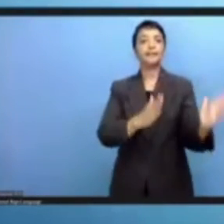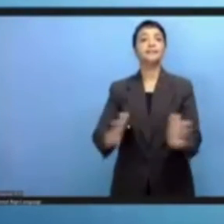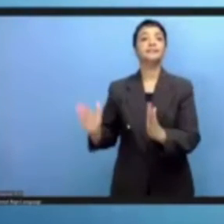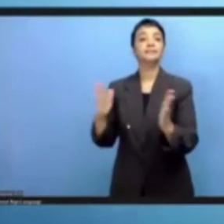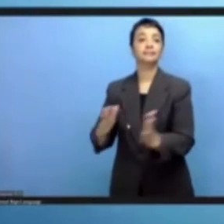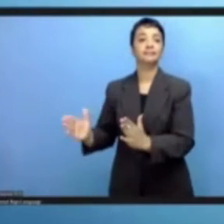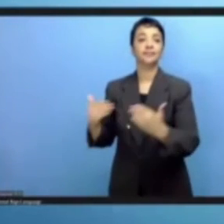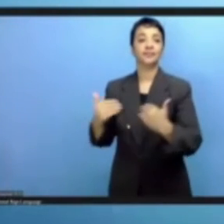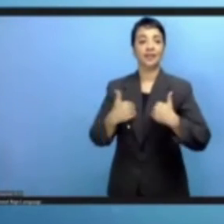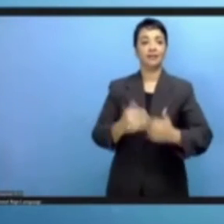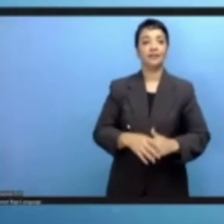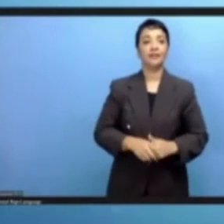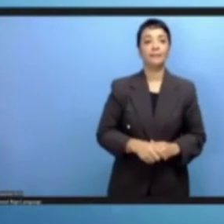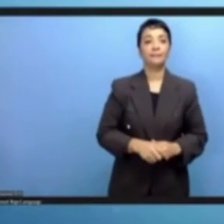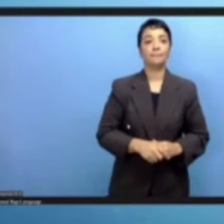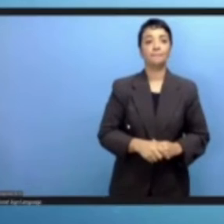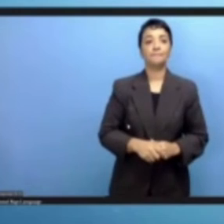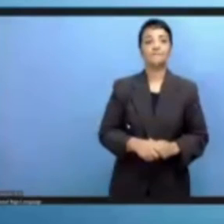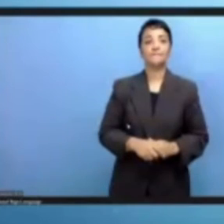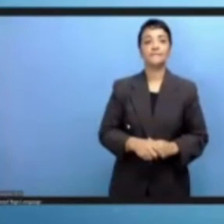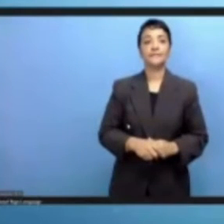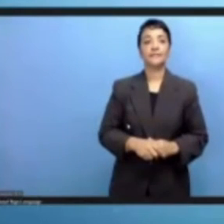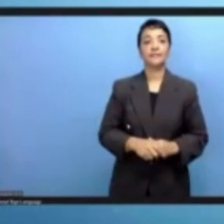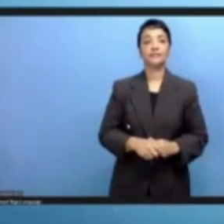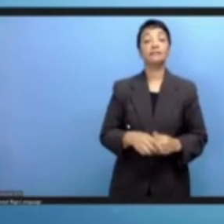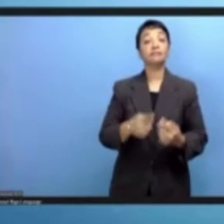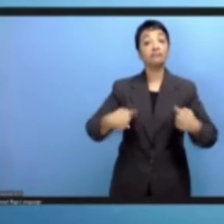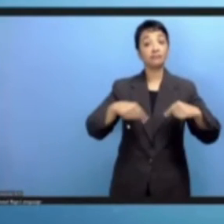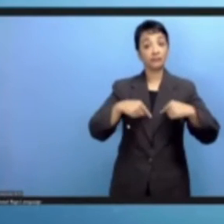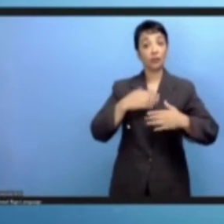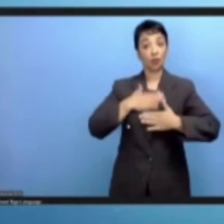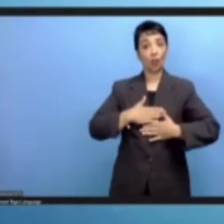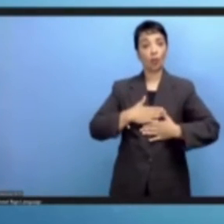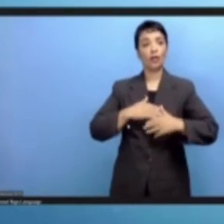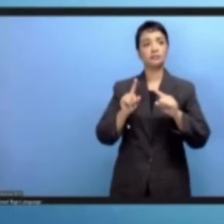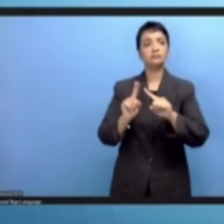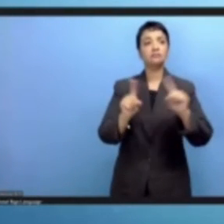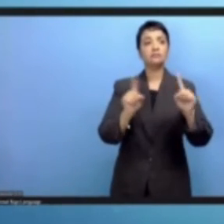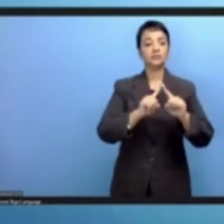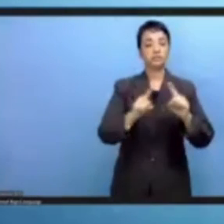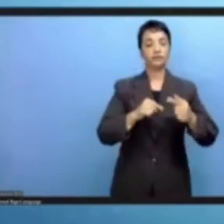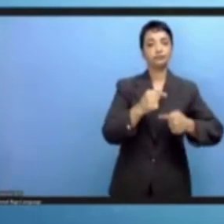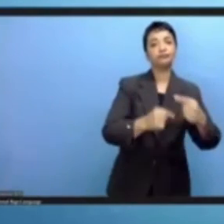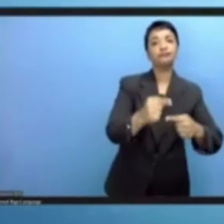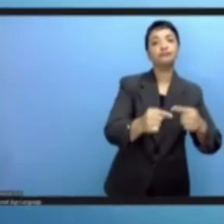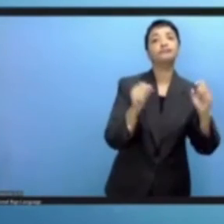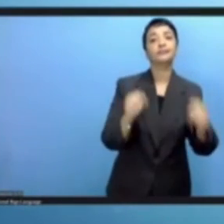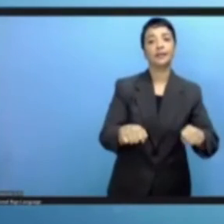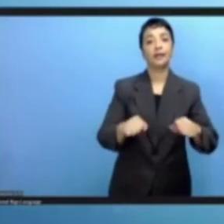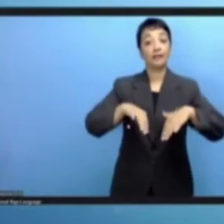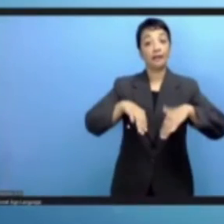el turismo maximizando las ganancias de nuestro sector y